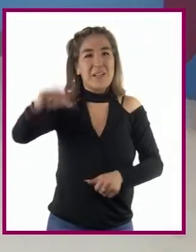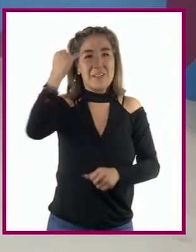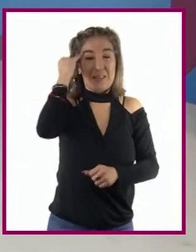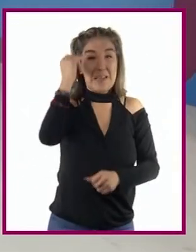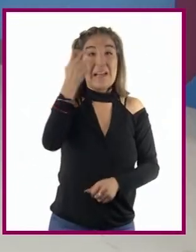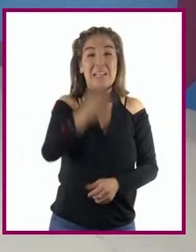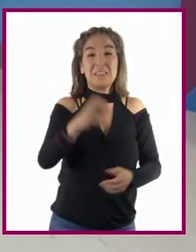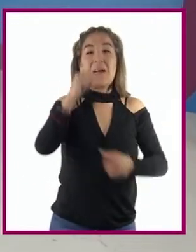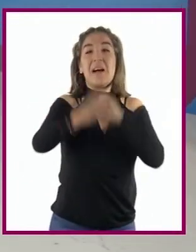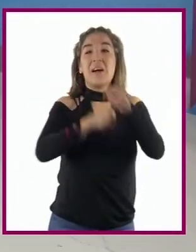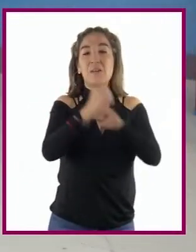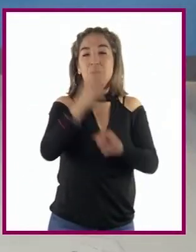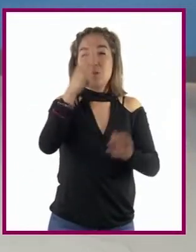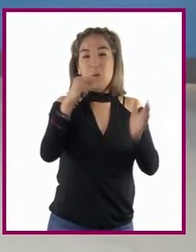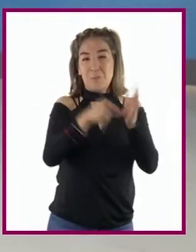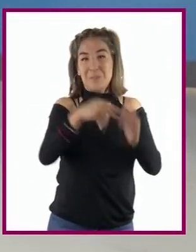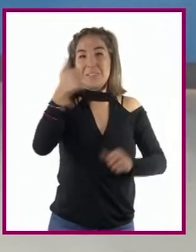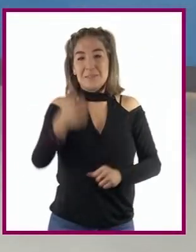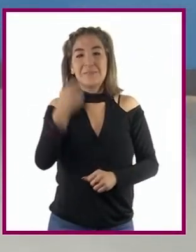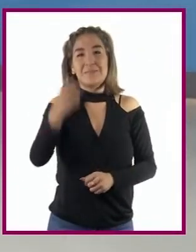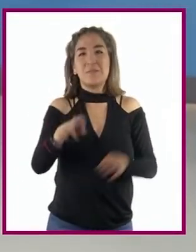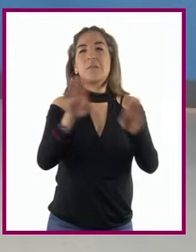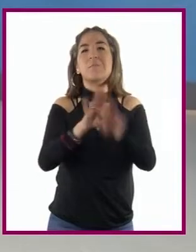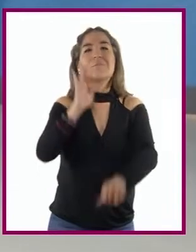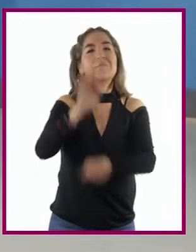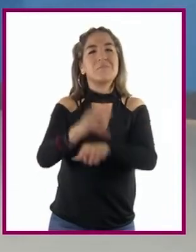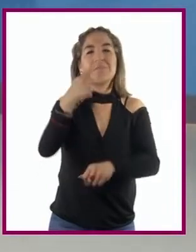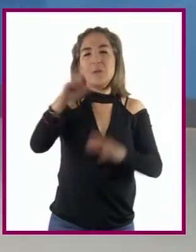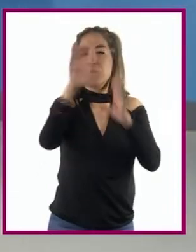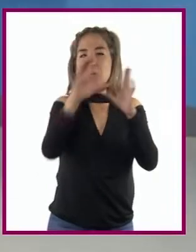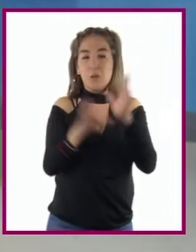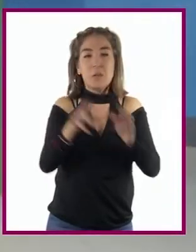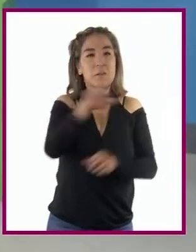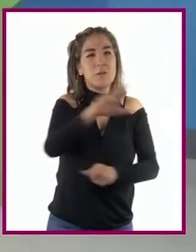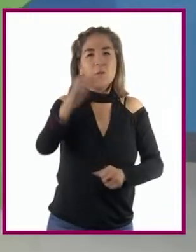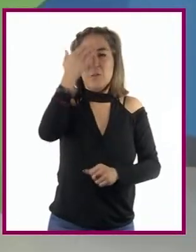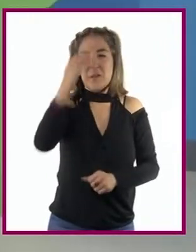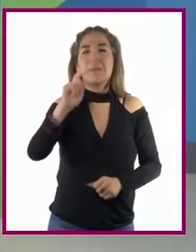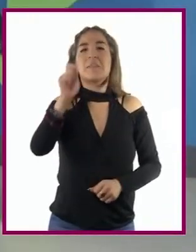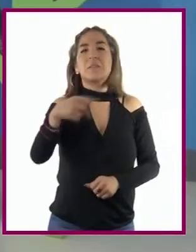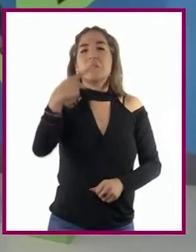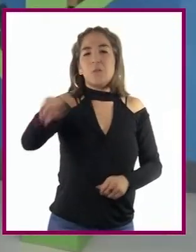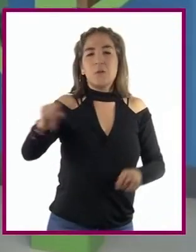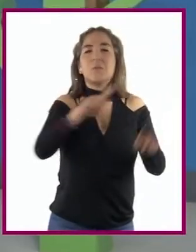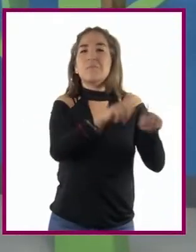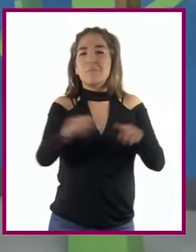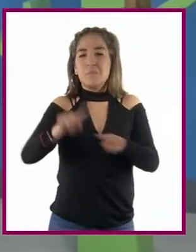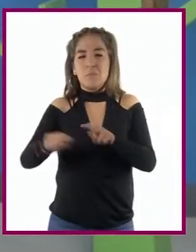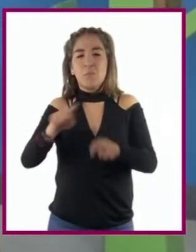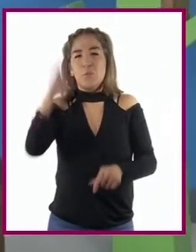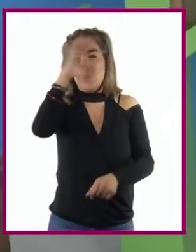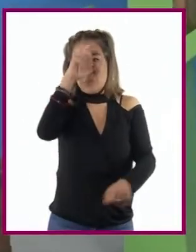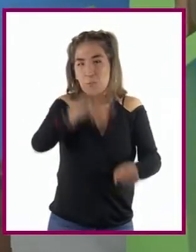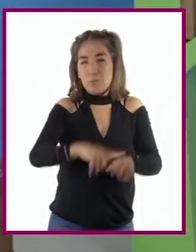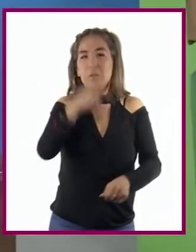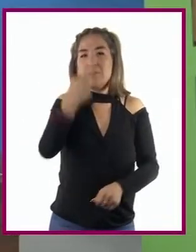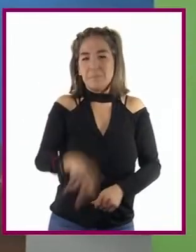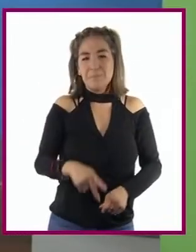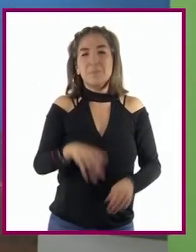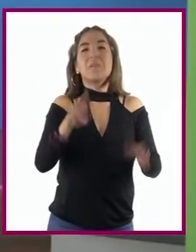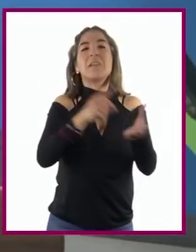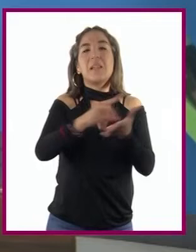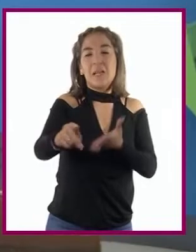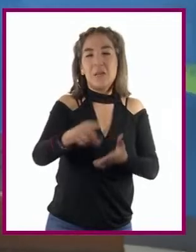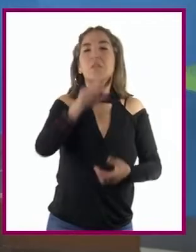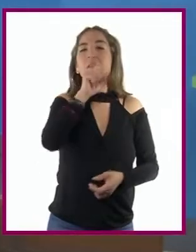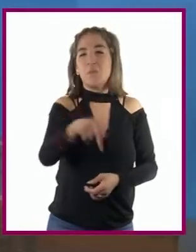el artículo 2 de la Constitución, reconociendo la composición pluricultural del país y los derechos culturales